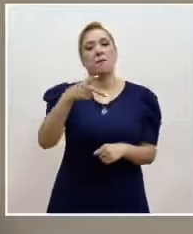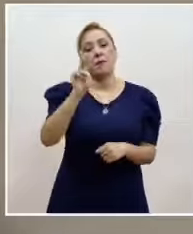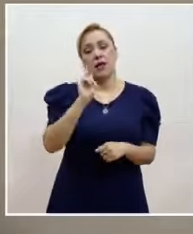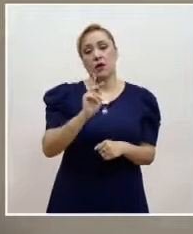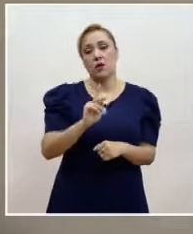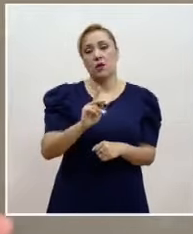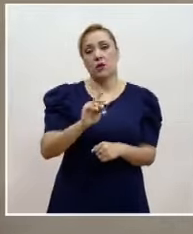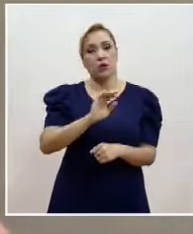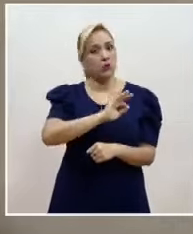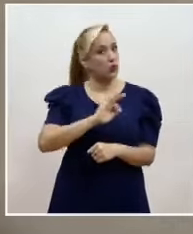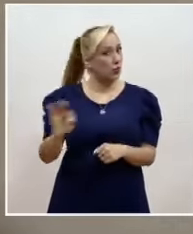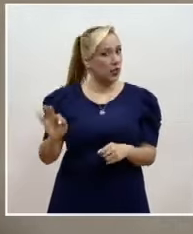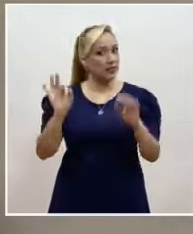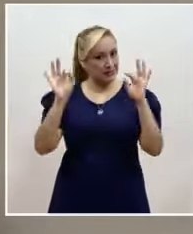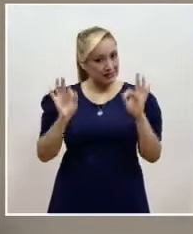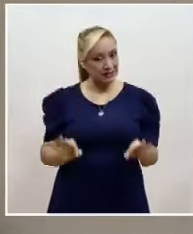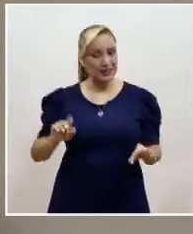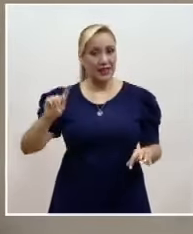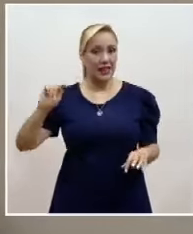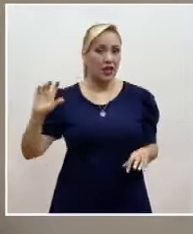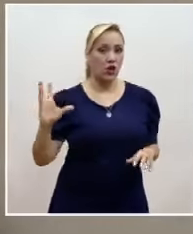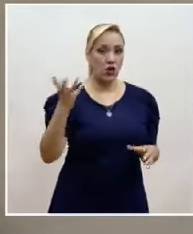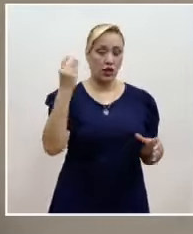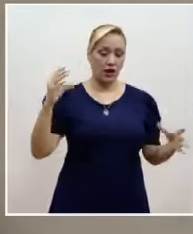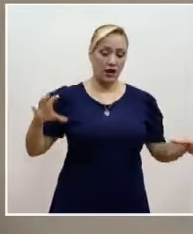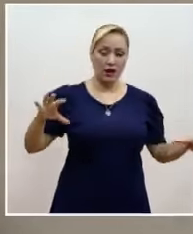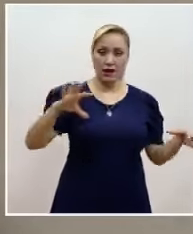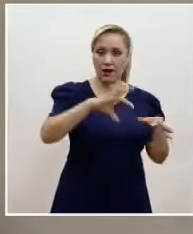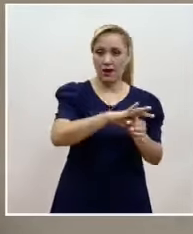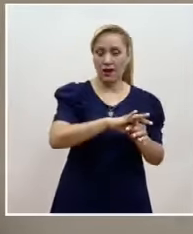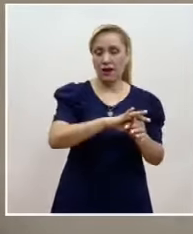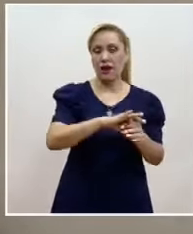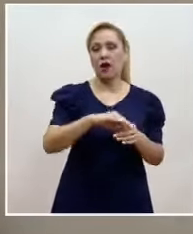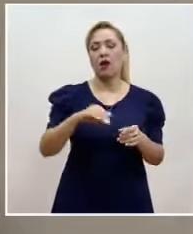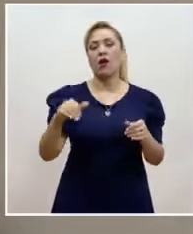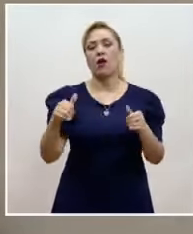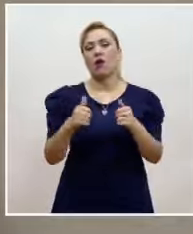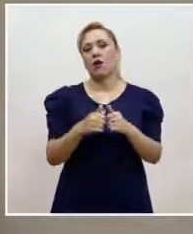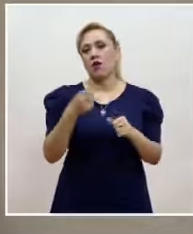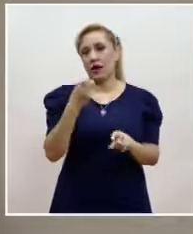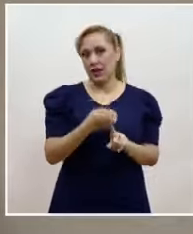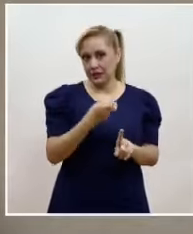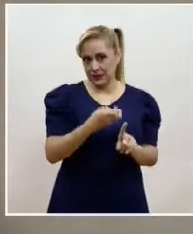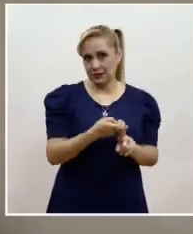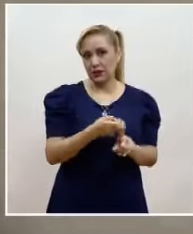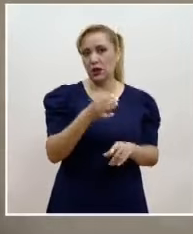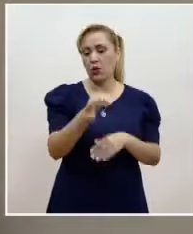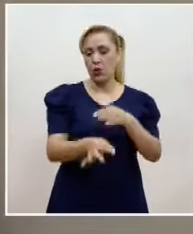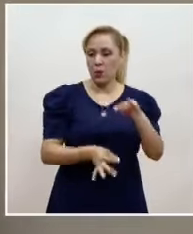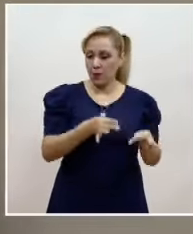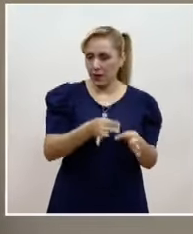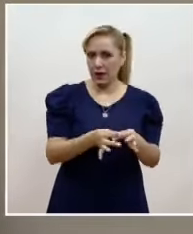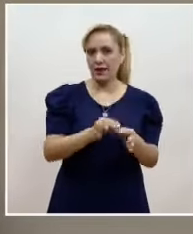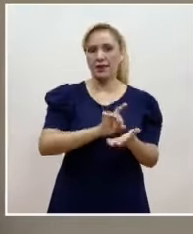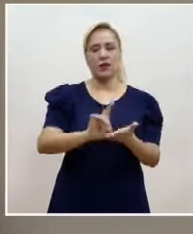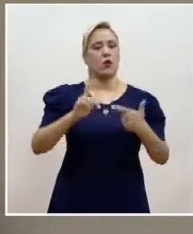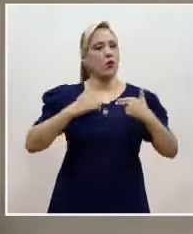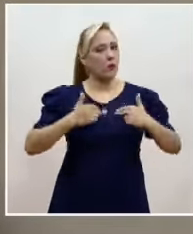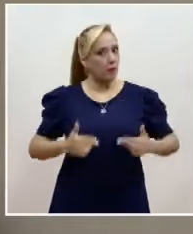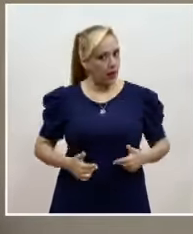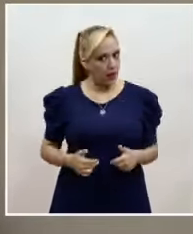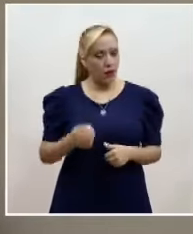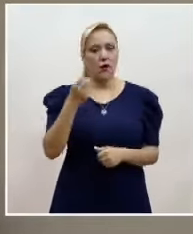para poder llevar a cabo, para poder digitalizar los procesos, sobre todo a partir del debido proceso, o sea, a partir de cumplir derechos humanos, porque creo